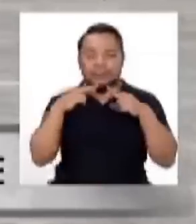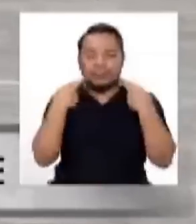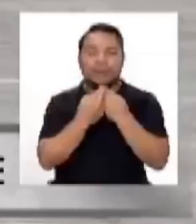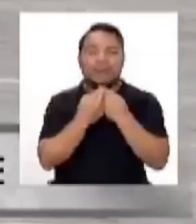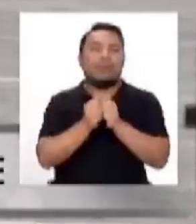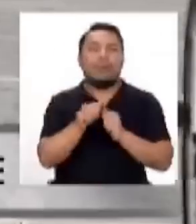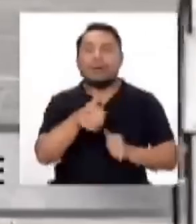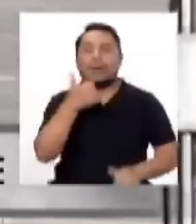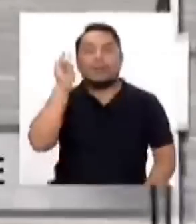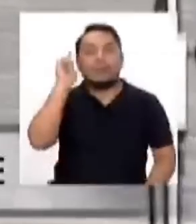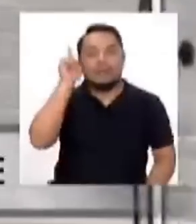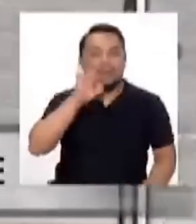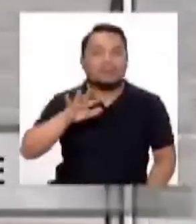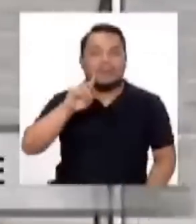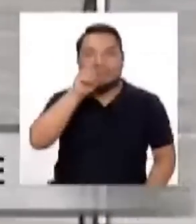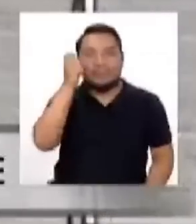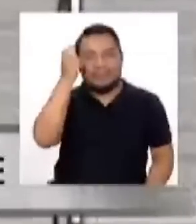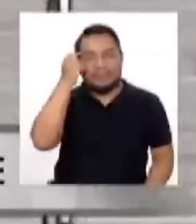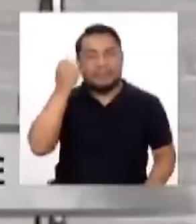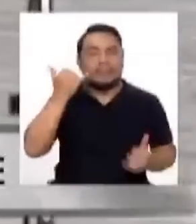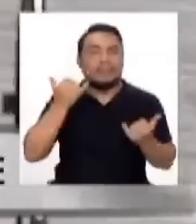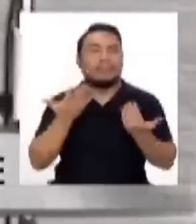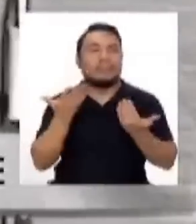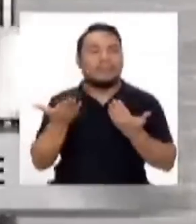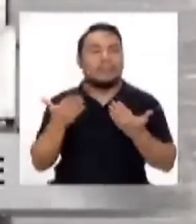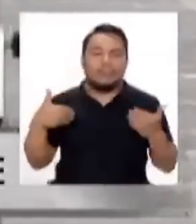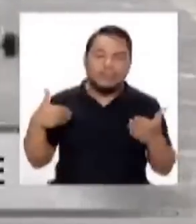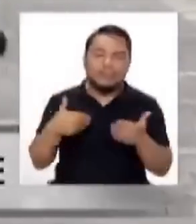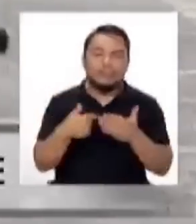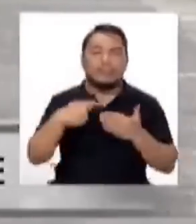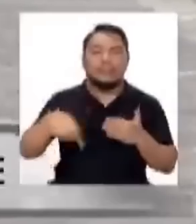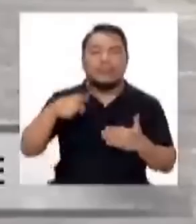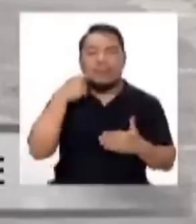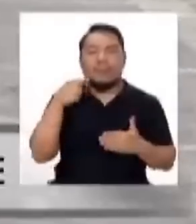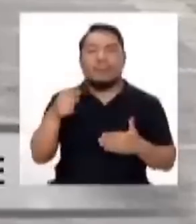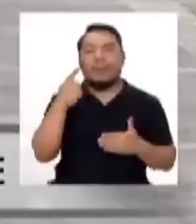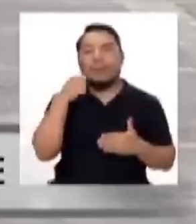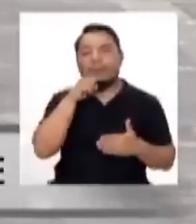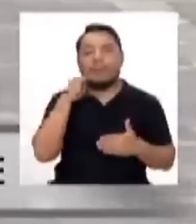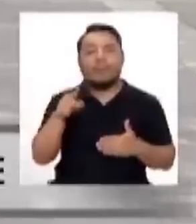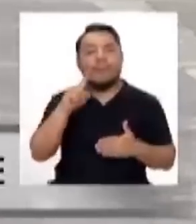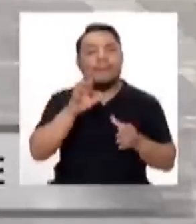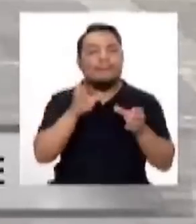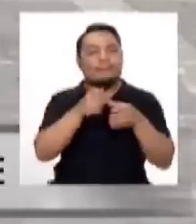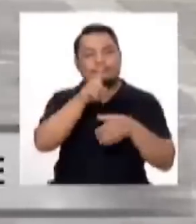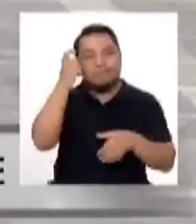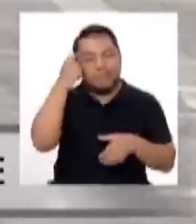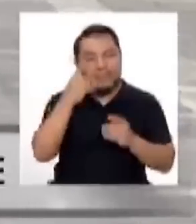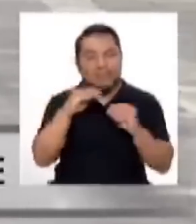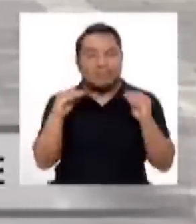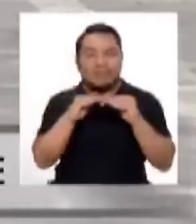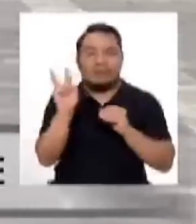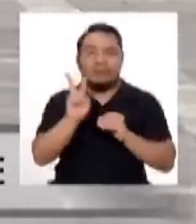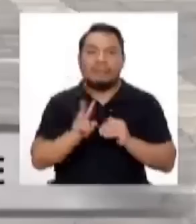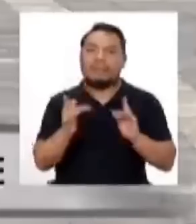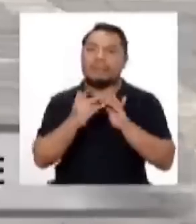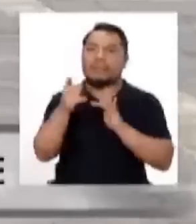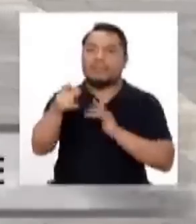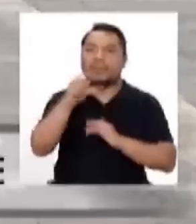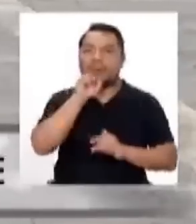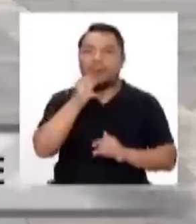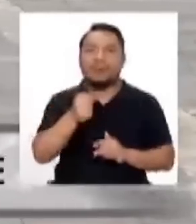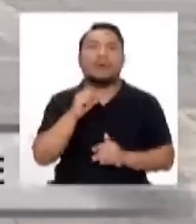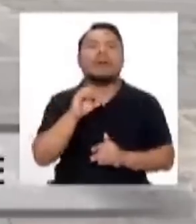otros líderes políticos. Mientras tanto, se van acercando los señores del Partido Demócrata Verde. Nosotros damos pase a nuestra compañera